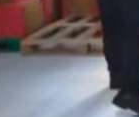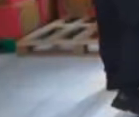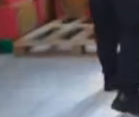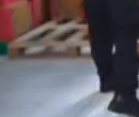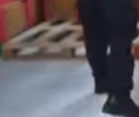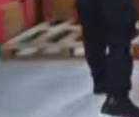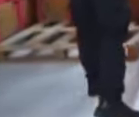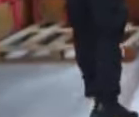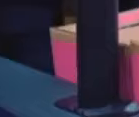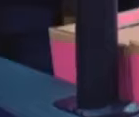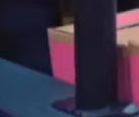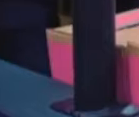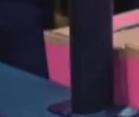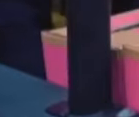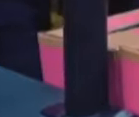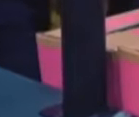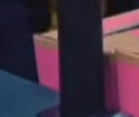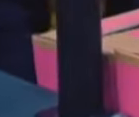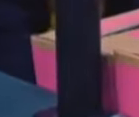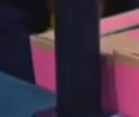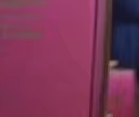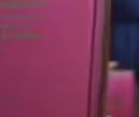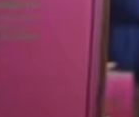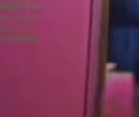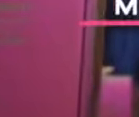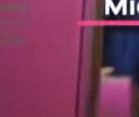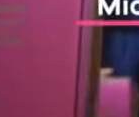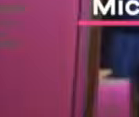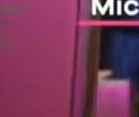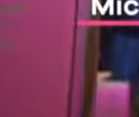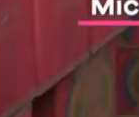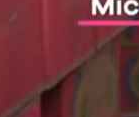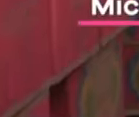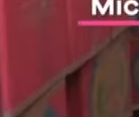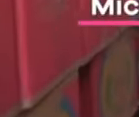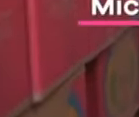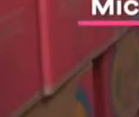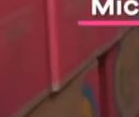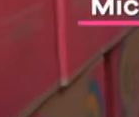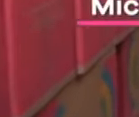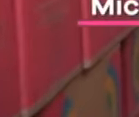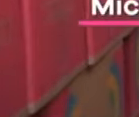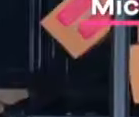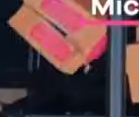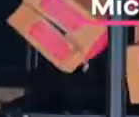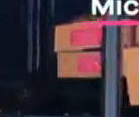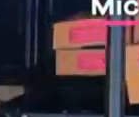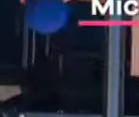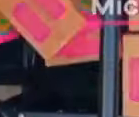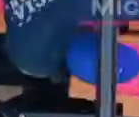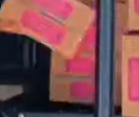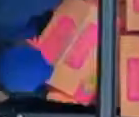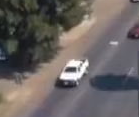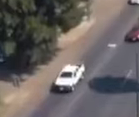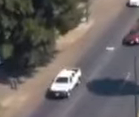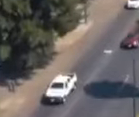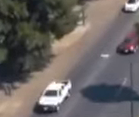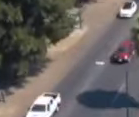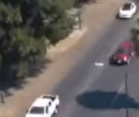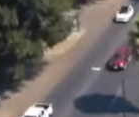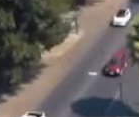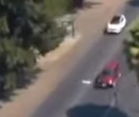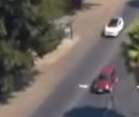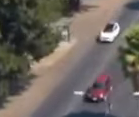en este momento difícil y cuando lo peor está por venir, creamos el Plan Emergente Michoacán Alimenta. En cada uno de nuestros